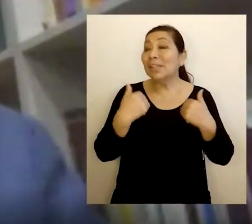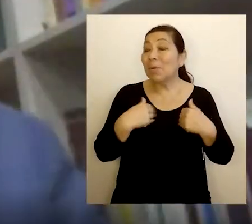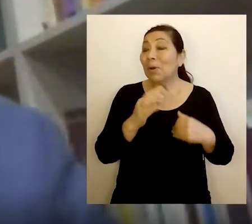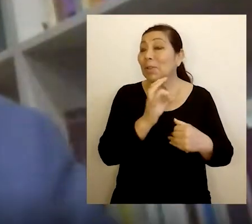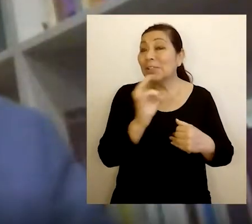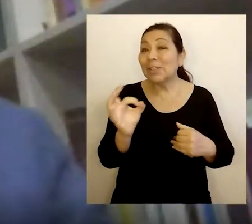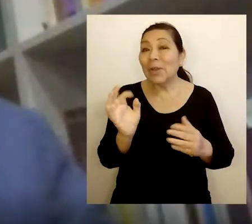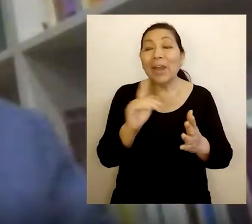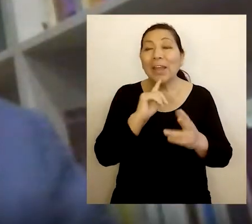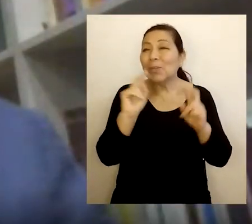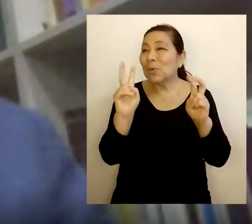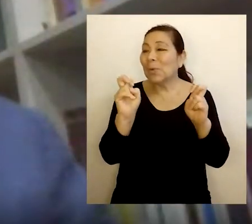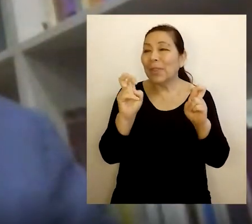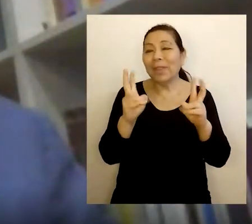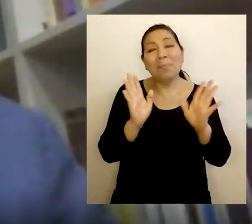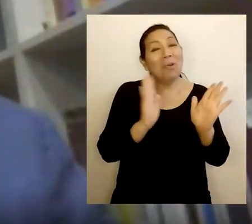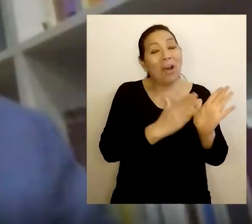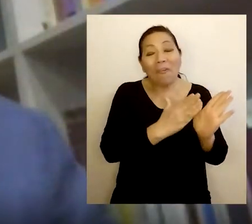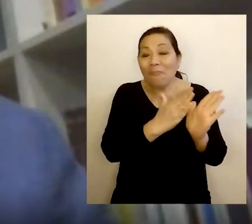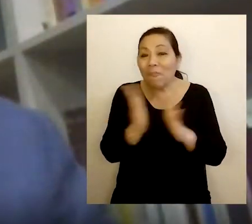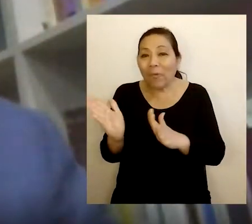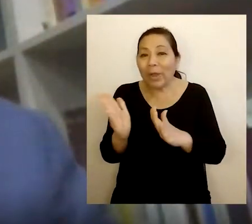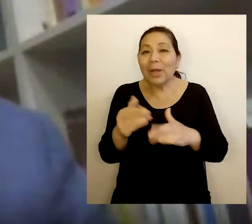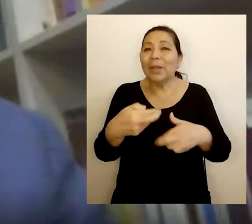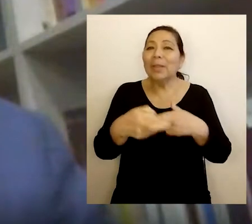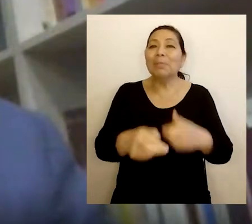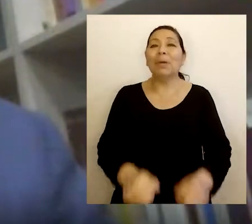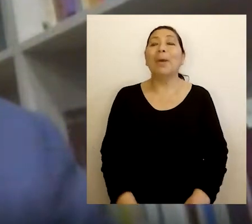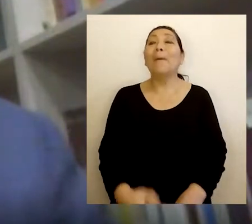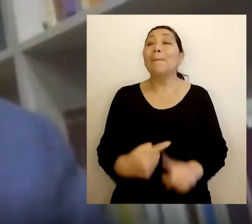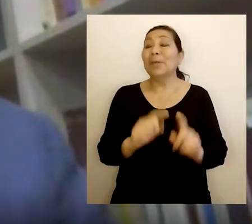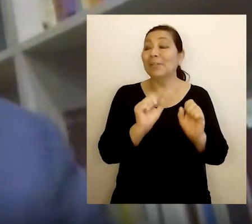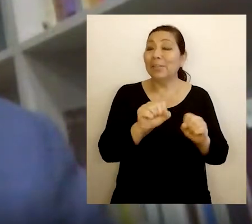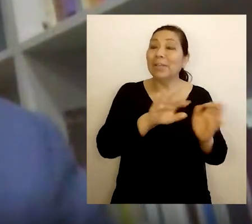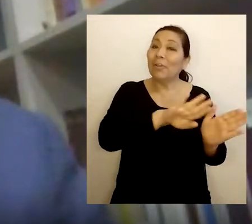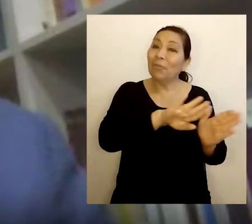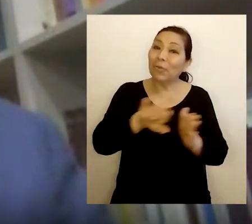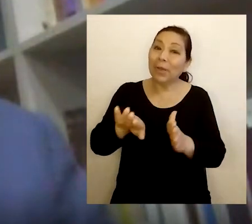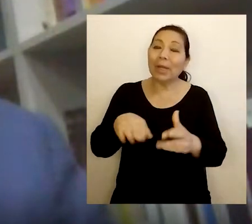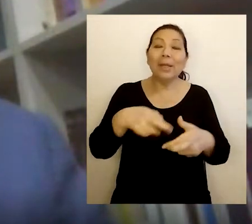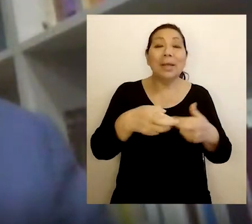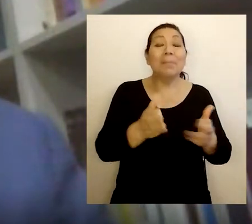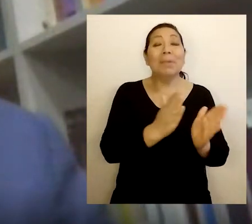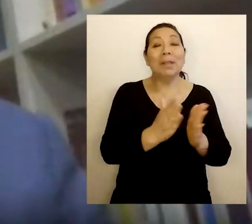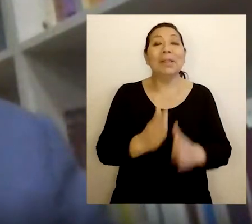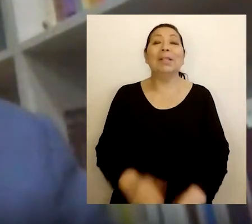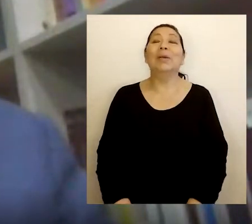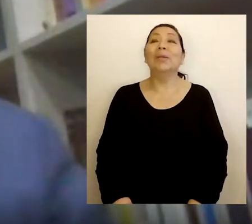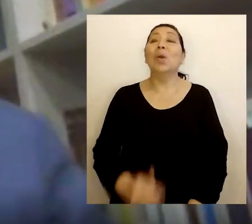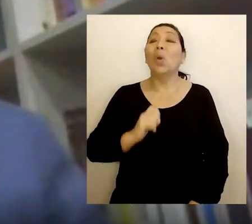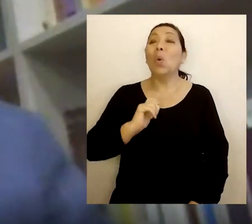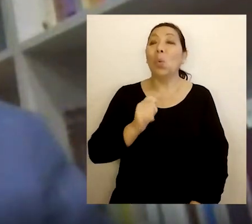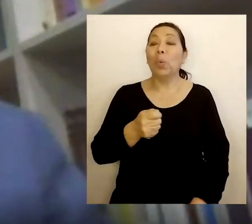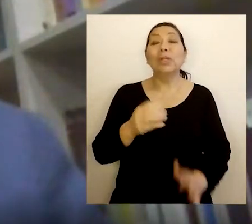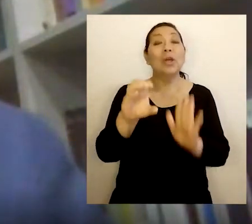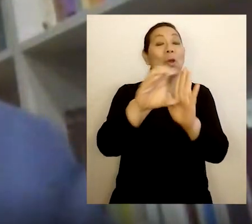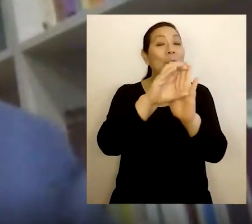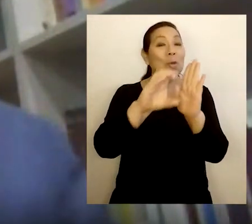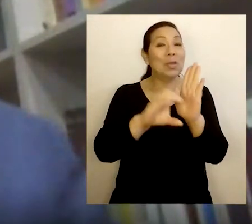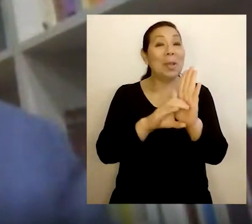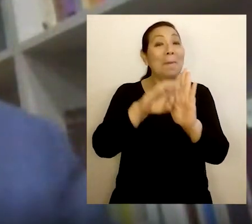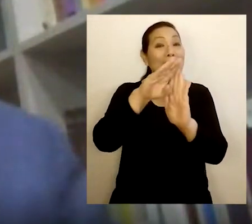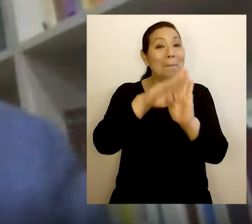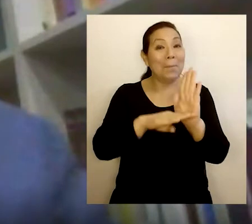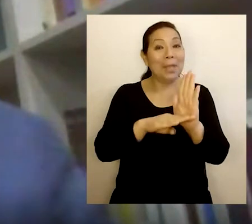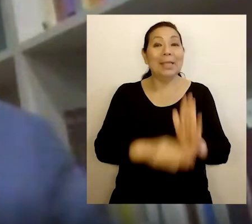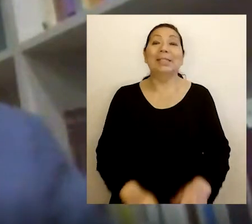o no, es un tema totalmente fuera del proceso. Y es fuera del proceso en la medida de que el juez constitucional, ni mucho menos